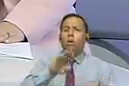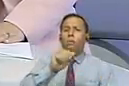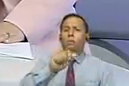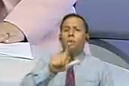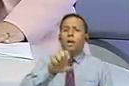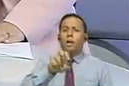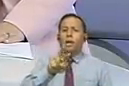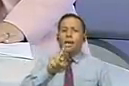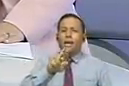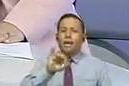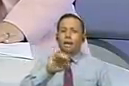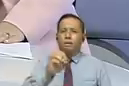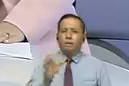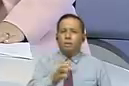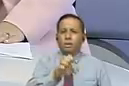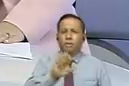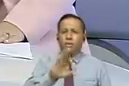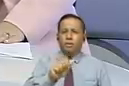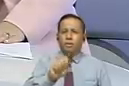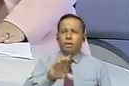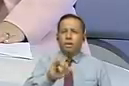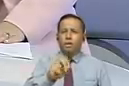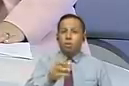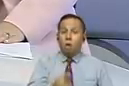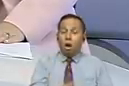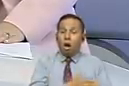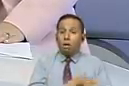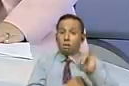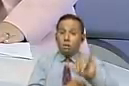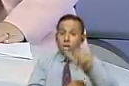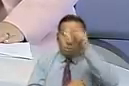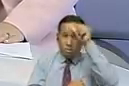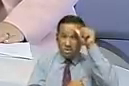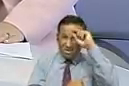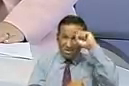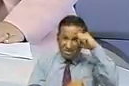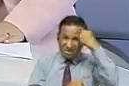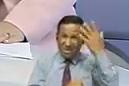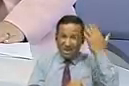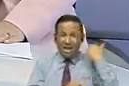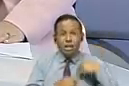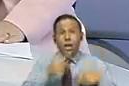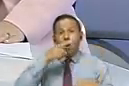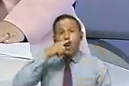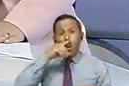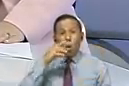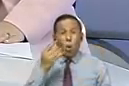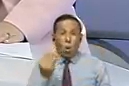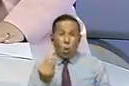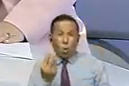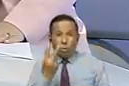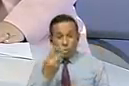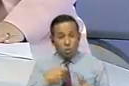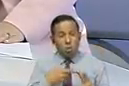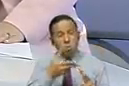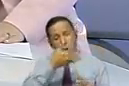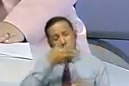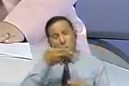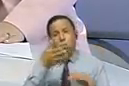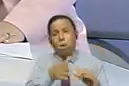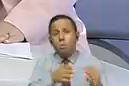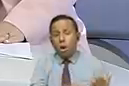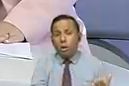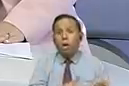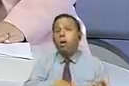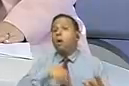fin de semana asesinaron a dos menores en una cancha de fútbol. Mientras tanto, la hermana de una mujer que fue baleada hace